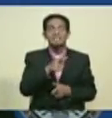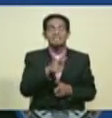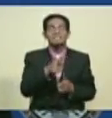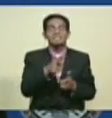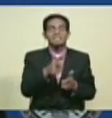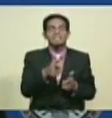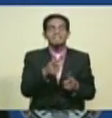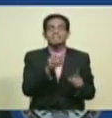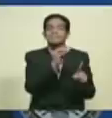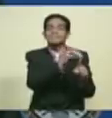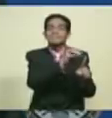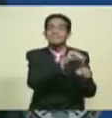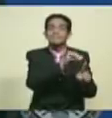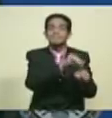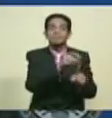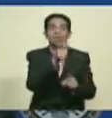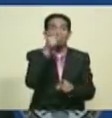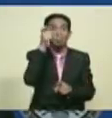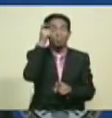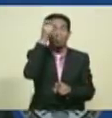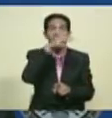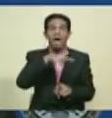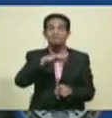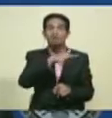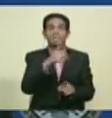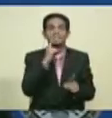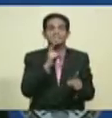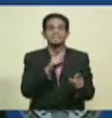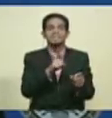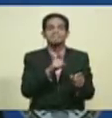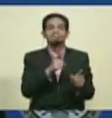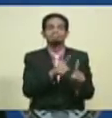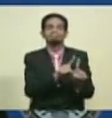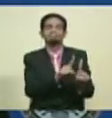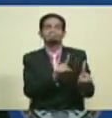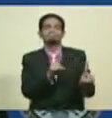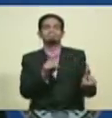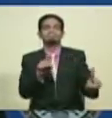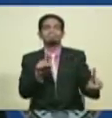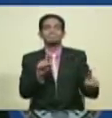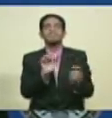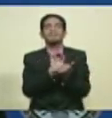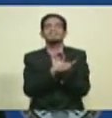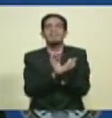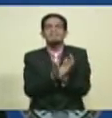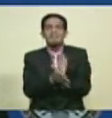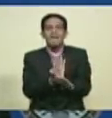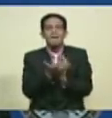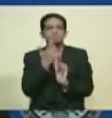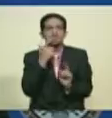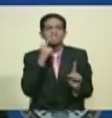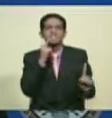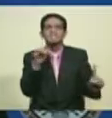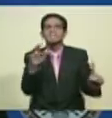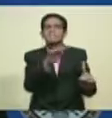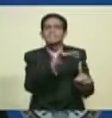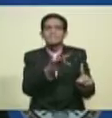países donde fueron alejados del poder mediante todo tipo de tácticas, de guerras mediáticas,